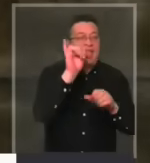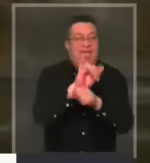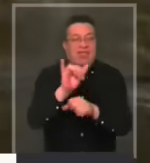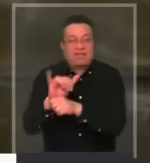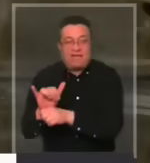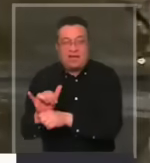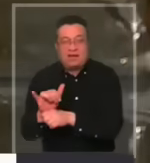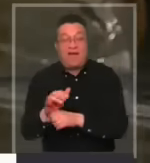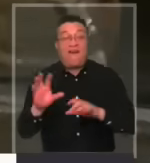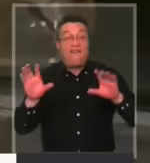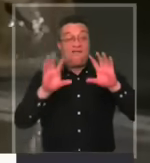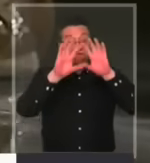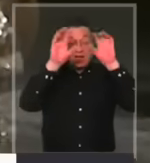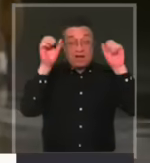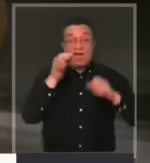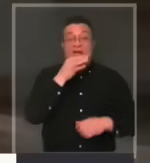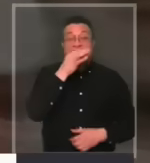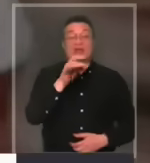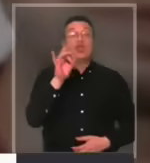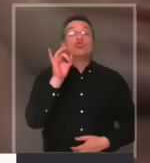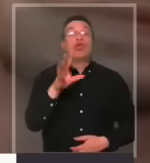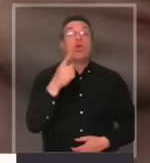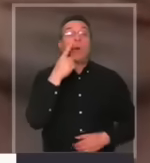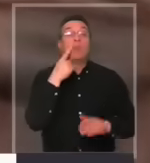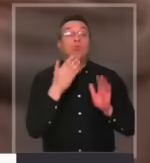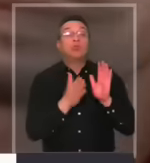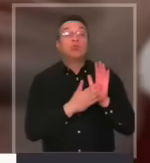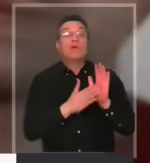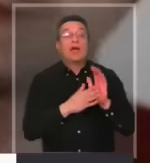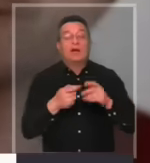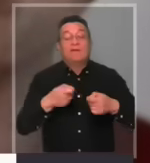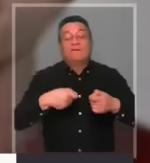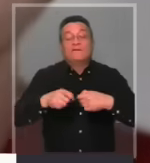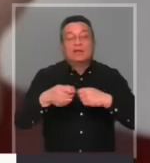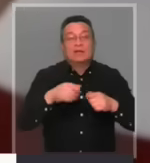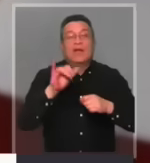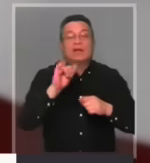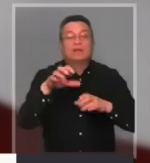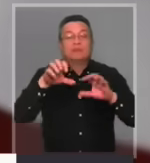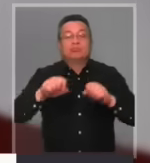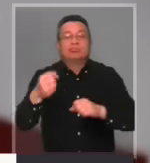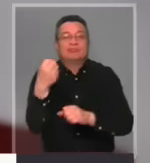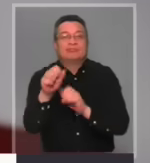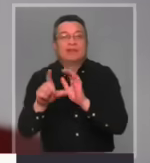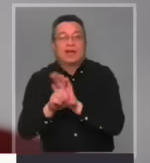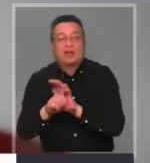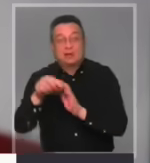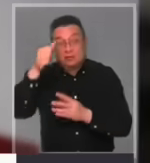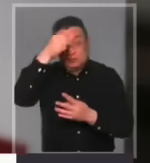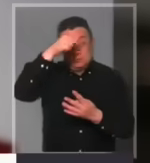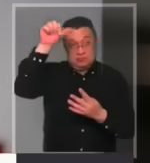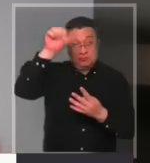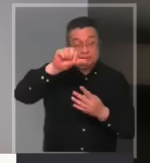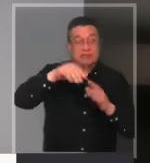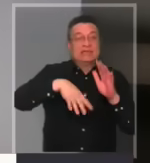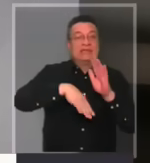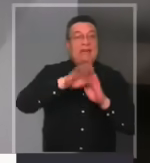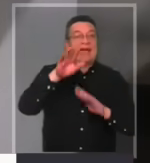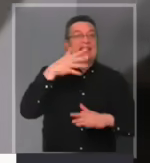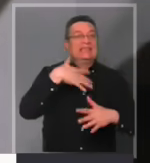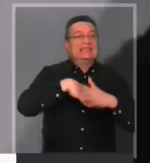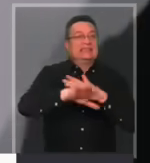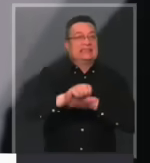Pero la Fiscalía, dicen, solo logró acreditar los delitos de tráfico y apropiación indebida, pidiendo penas por sobre los 15 años de